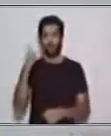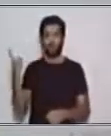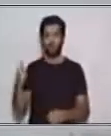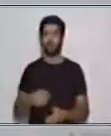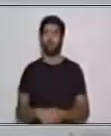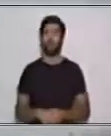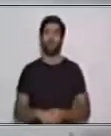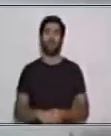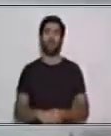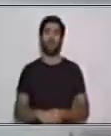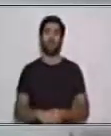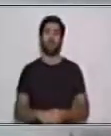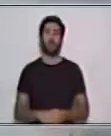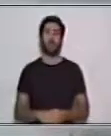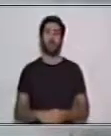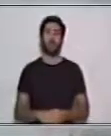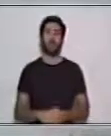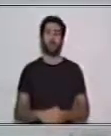tabla.